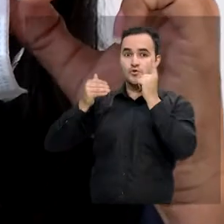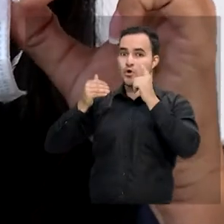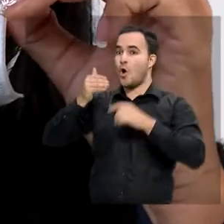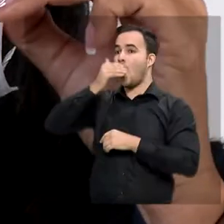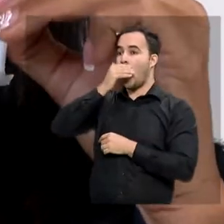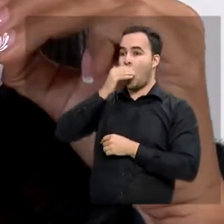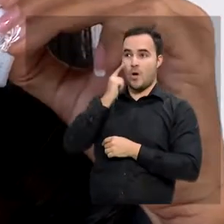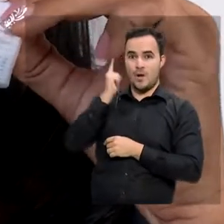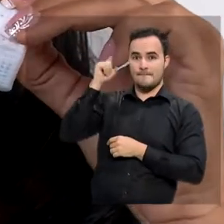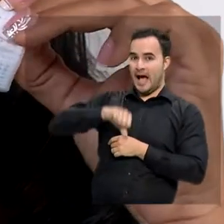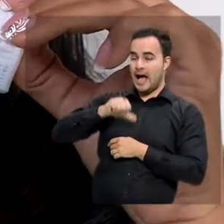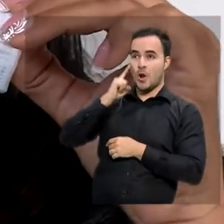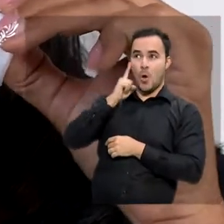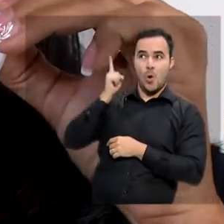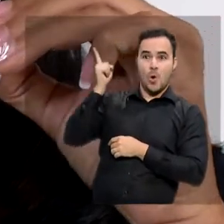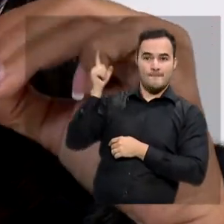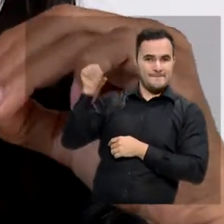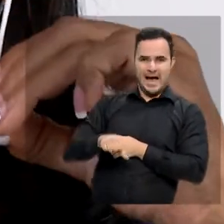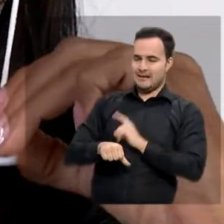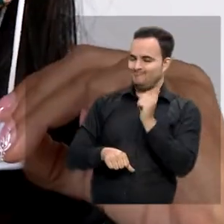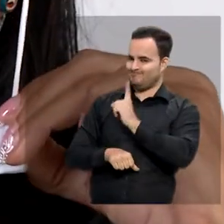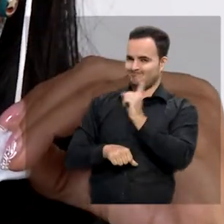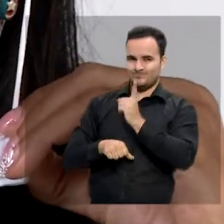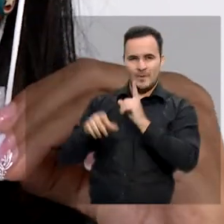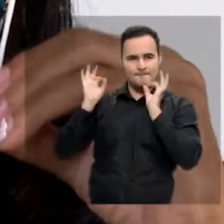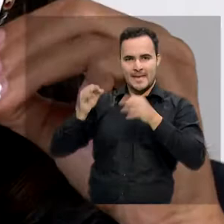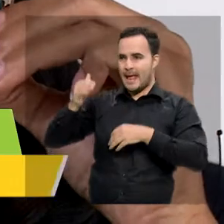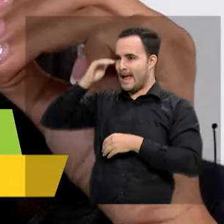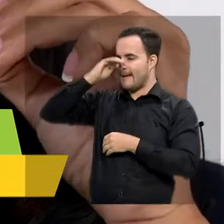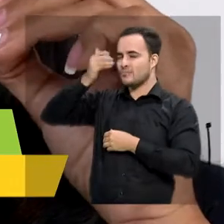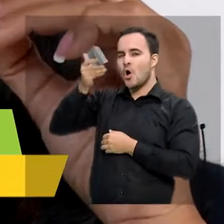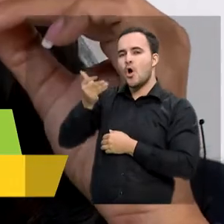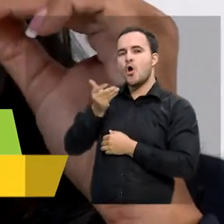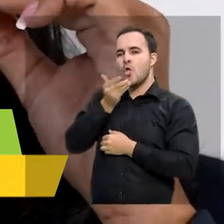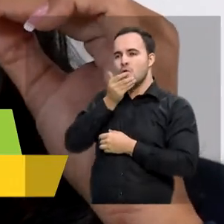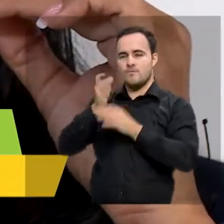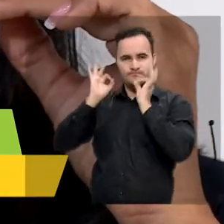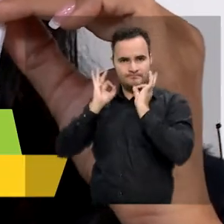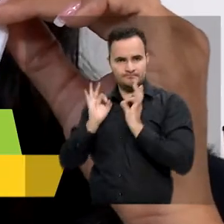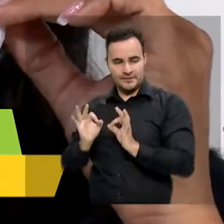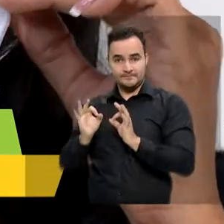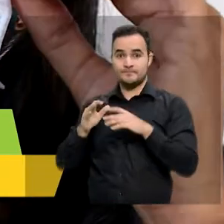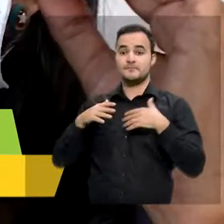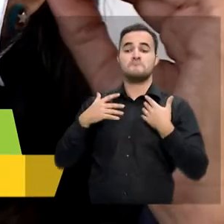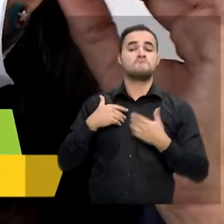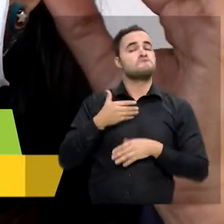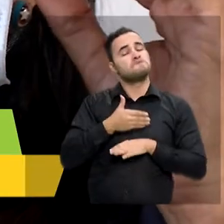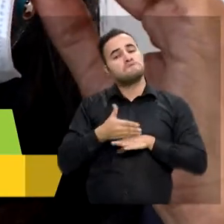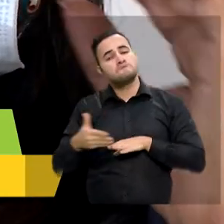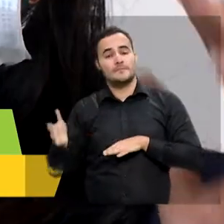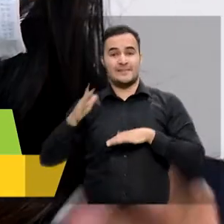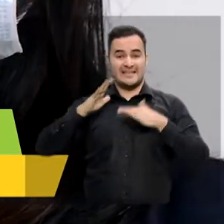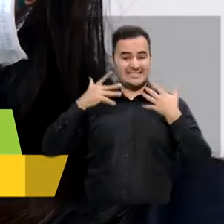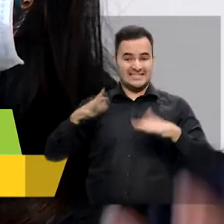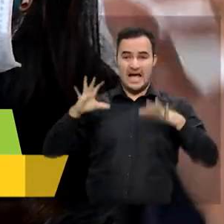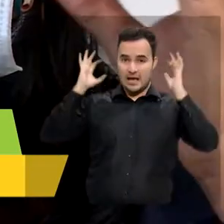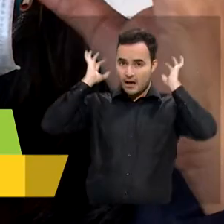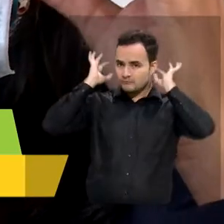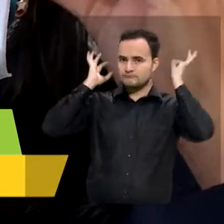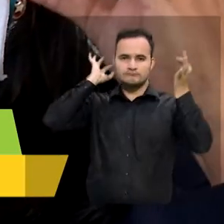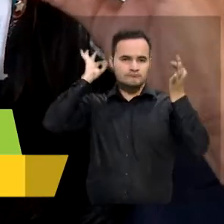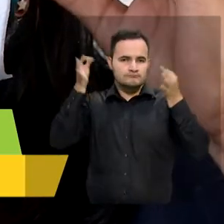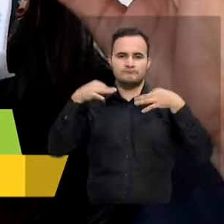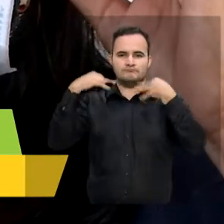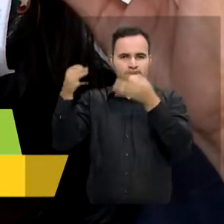No funciona si me la coloco aquí, no funciona si me la coloco acá. Entonces, la mascarilla bien puesta y luego cuando me la voy a